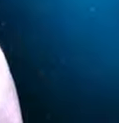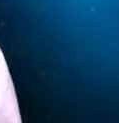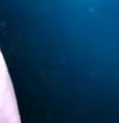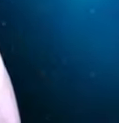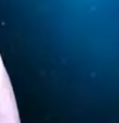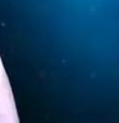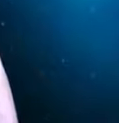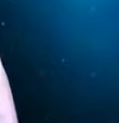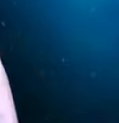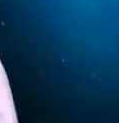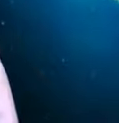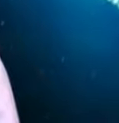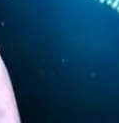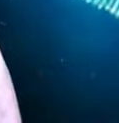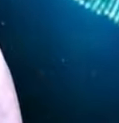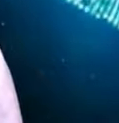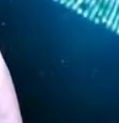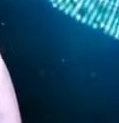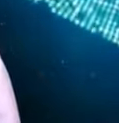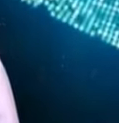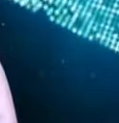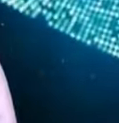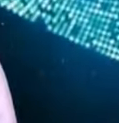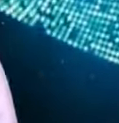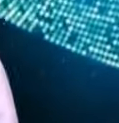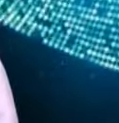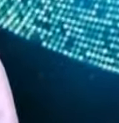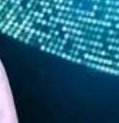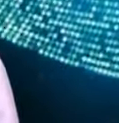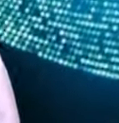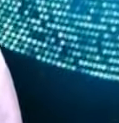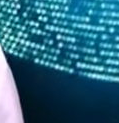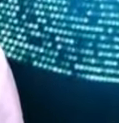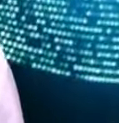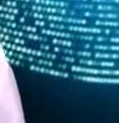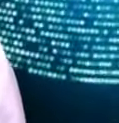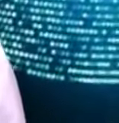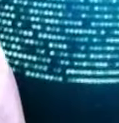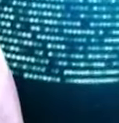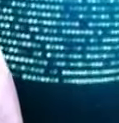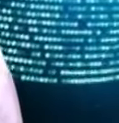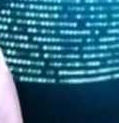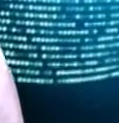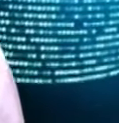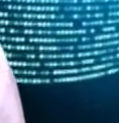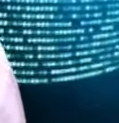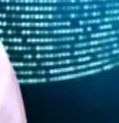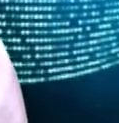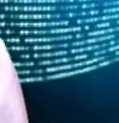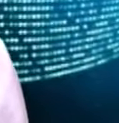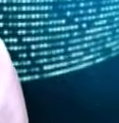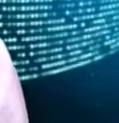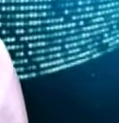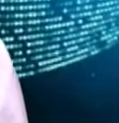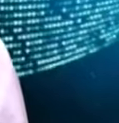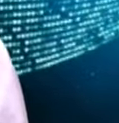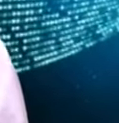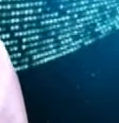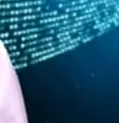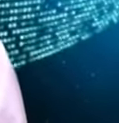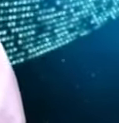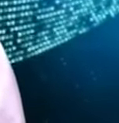una pandemia se necesita transmisión comunitaria de persona a persona en varias regiones del mundo. La